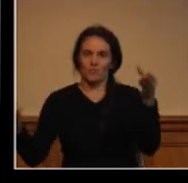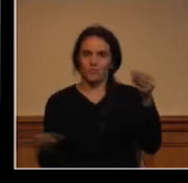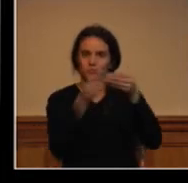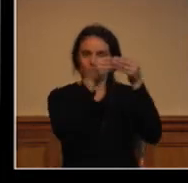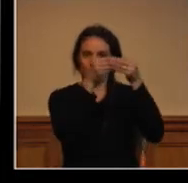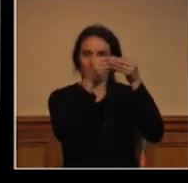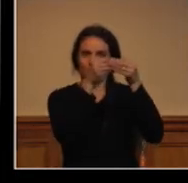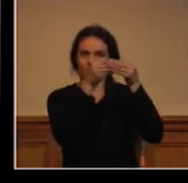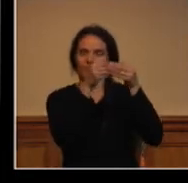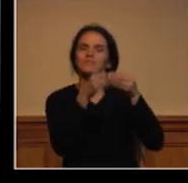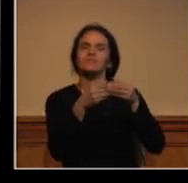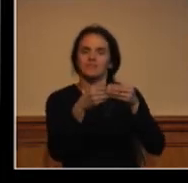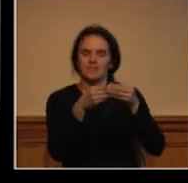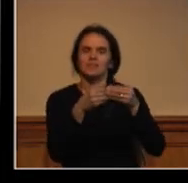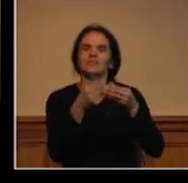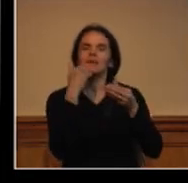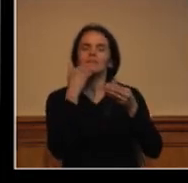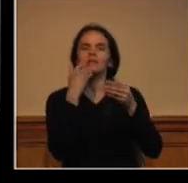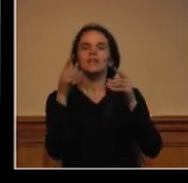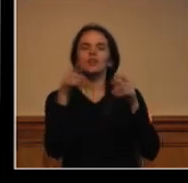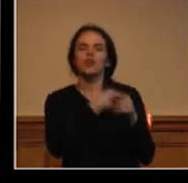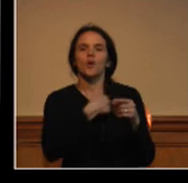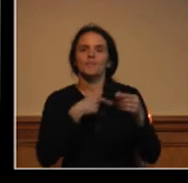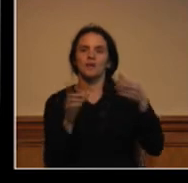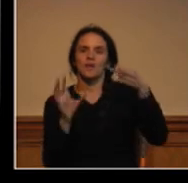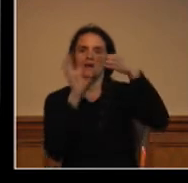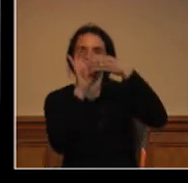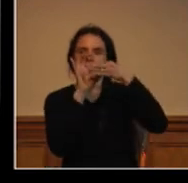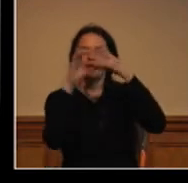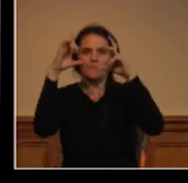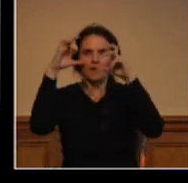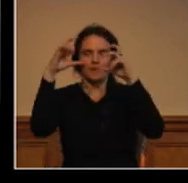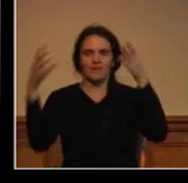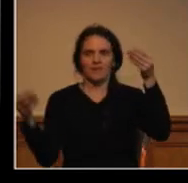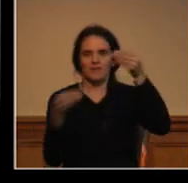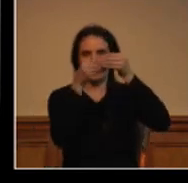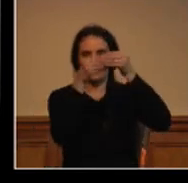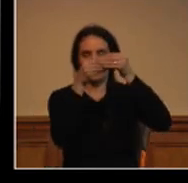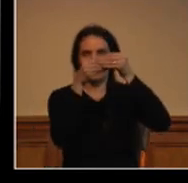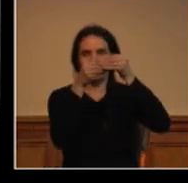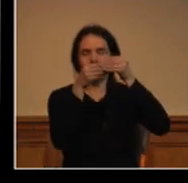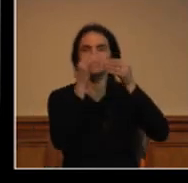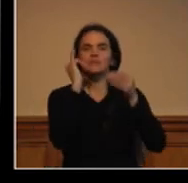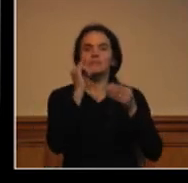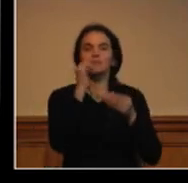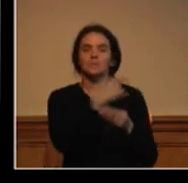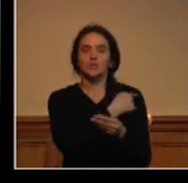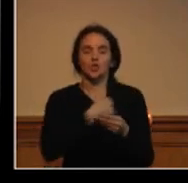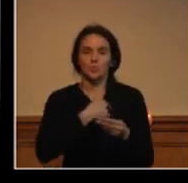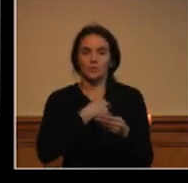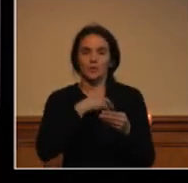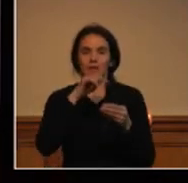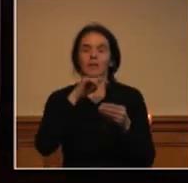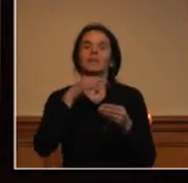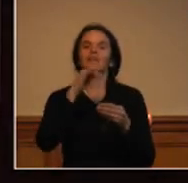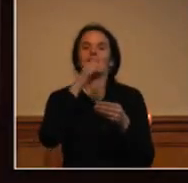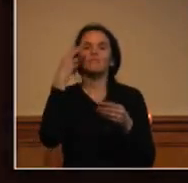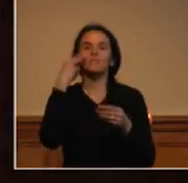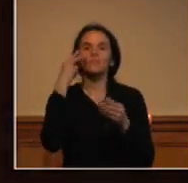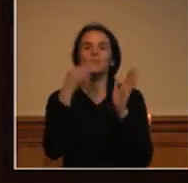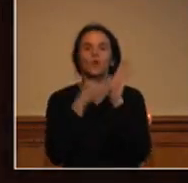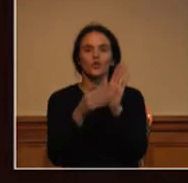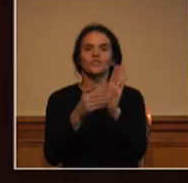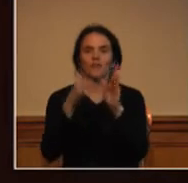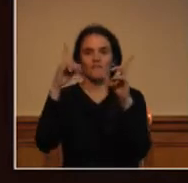pueda asociar el nombre a la imagen. Entonces, vamos a ver más adelante, pero cada vez que escribamos ese nombre en la mesita, nos va a mostrar la